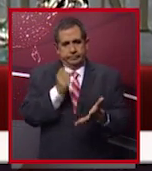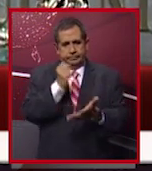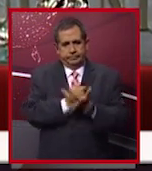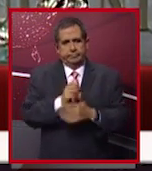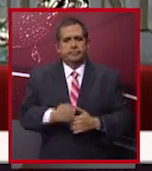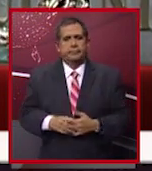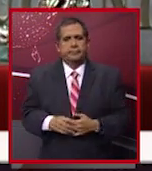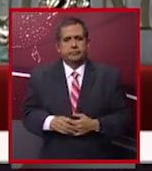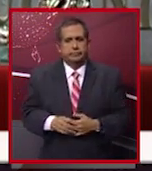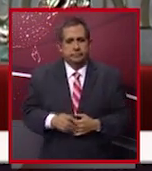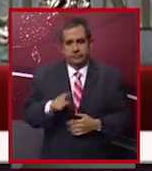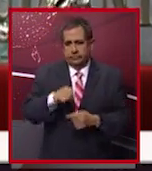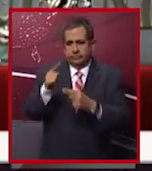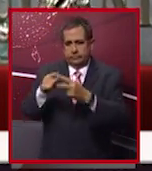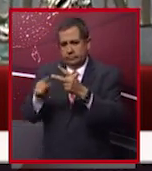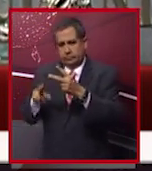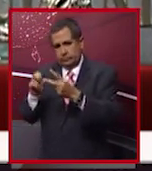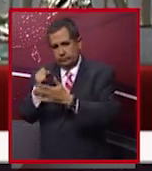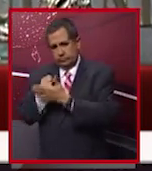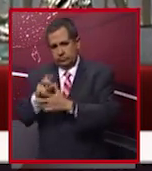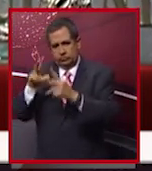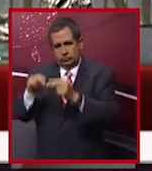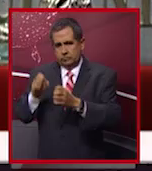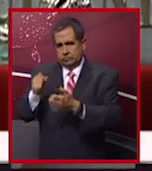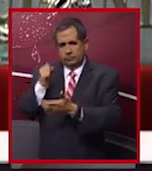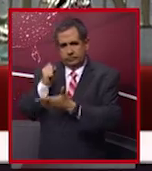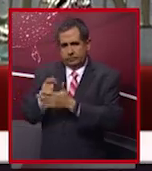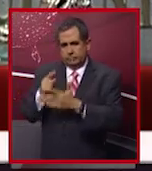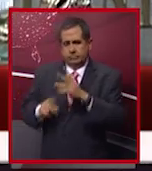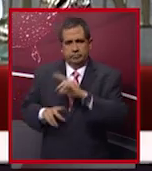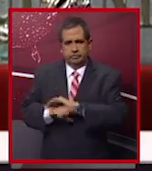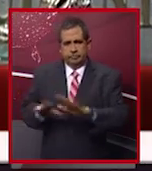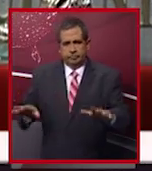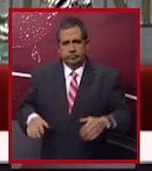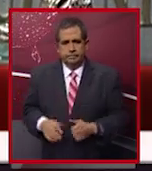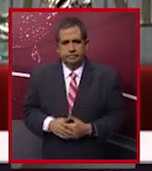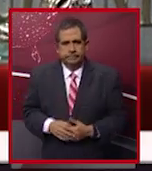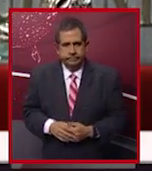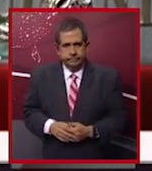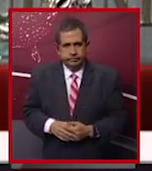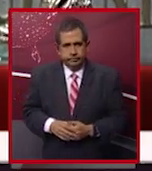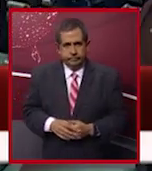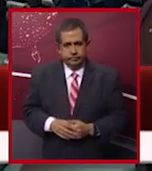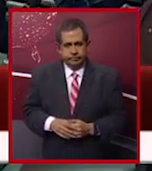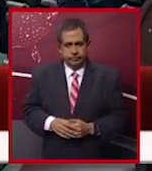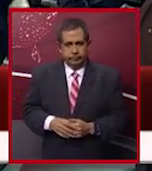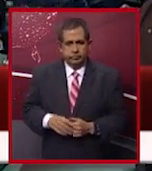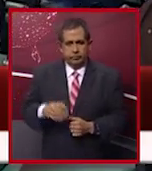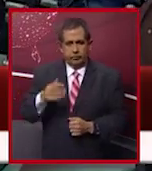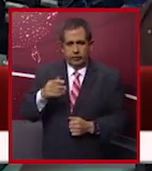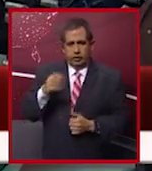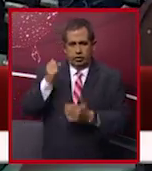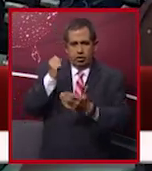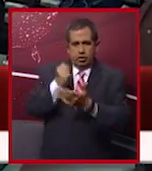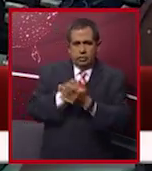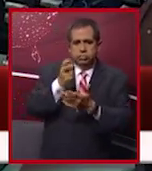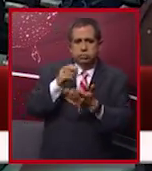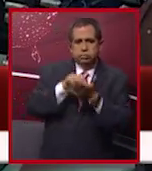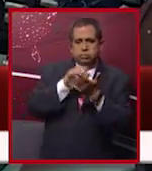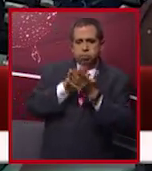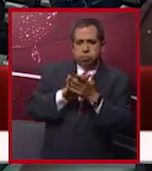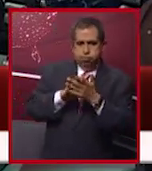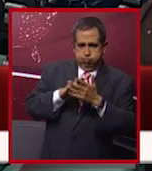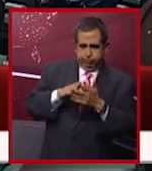aprobado y que lo no aprobado no está aprobado. Se acabó. En esa virtud,